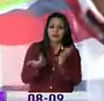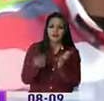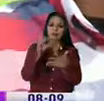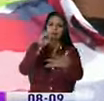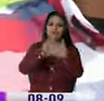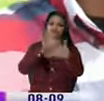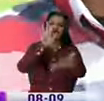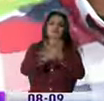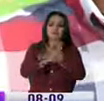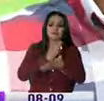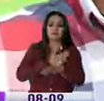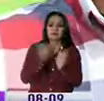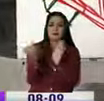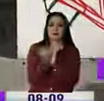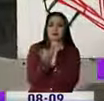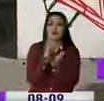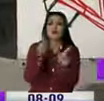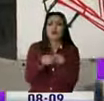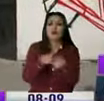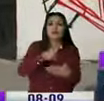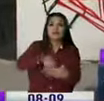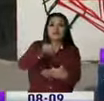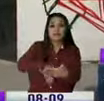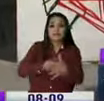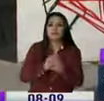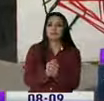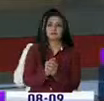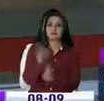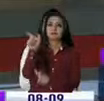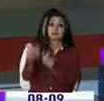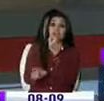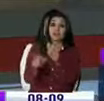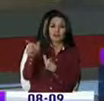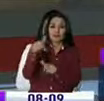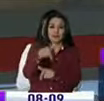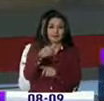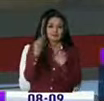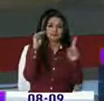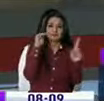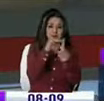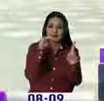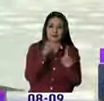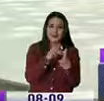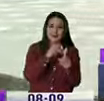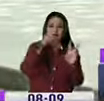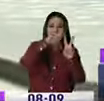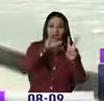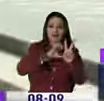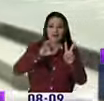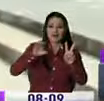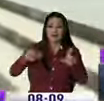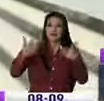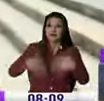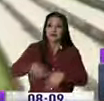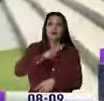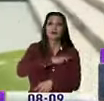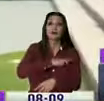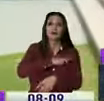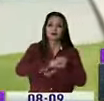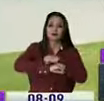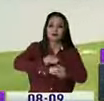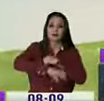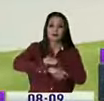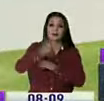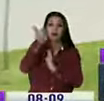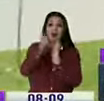tu legado, para dejar tu firma. Escuchando a la ciudadanía a través de TVC en la comunidad, el municipio presentó la campaña Si no es arte,